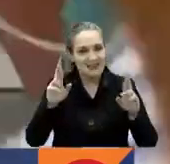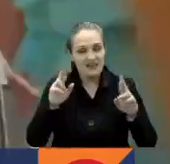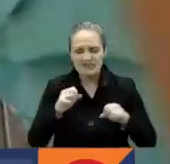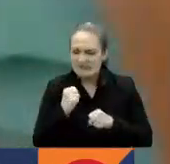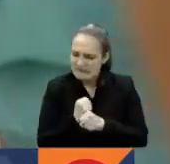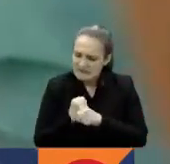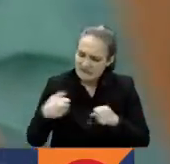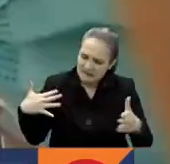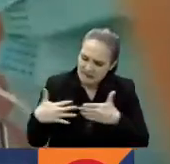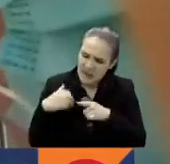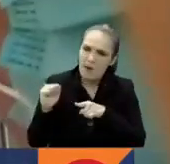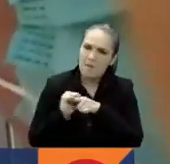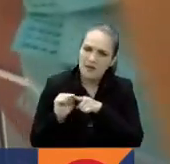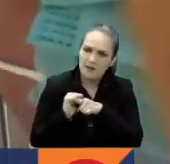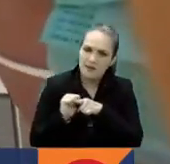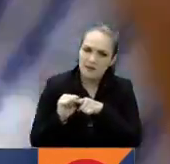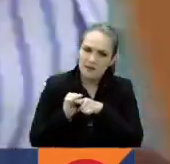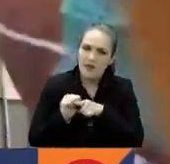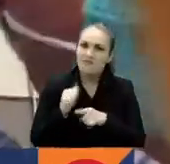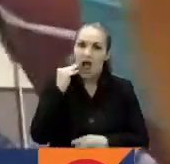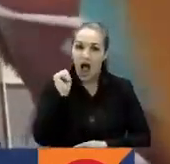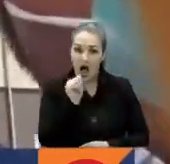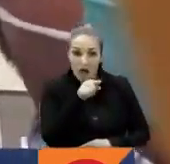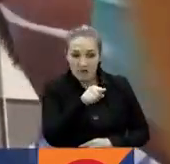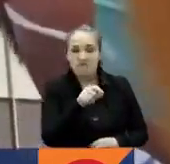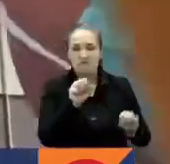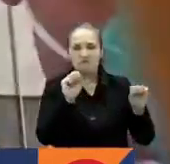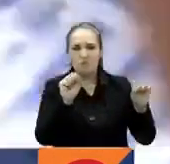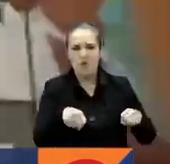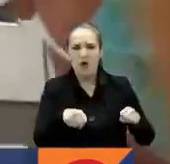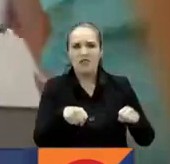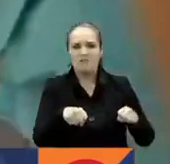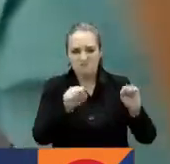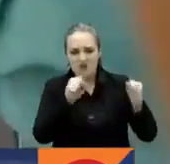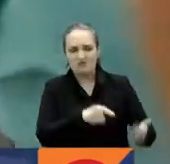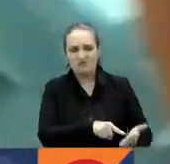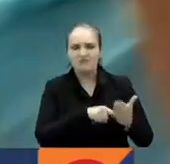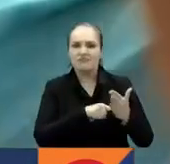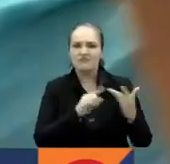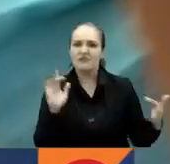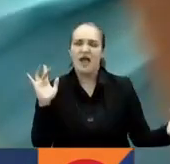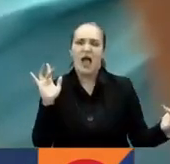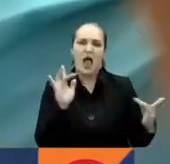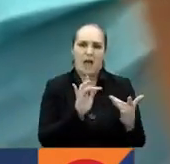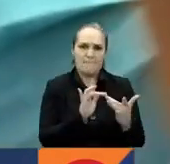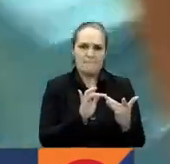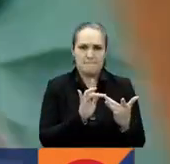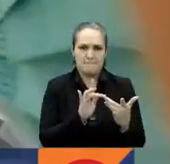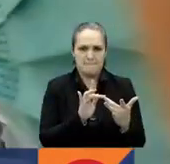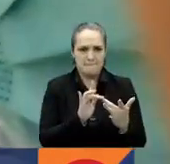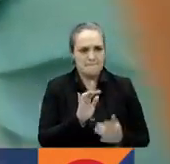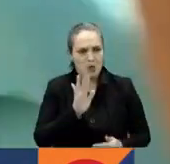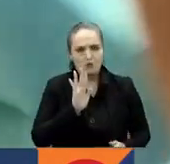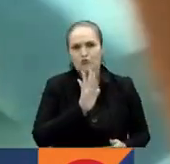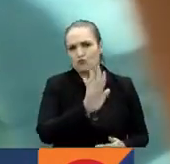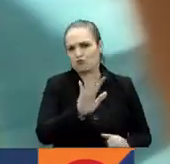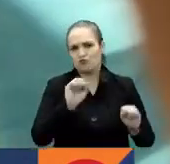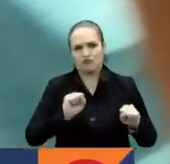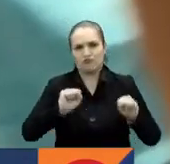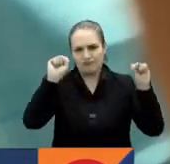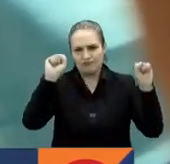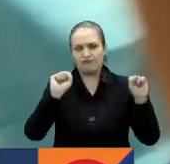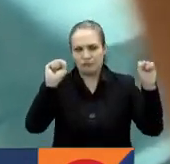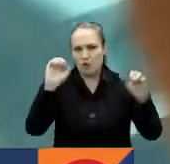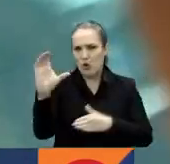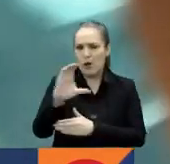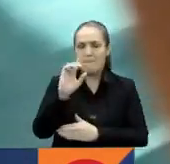y consideramos que ella tiene las condiciones para estar siendo la representante de Colombia que tenga